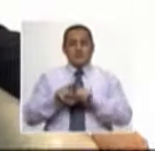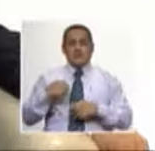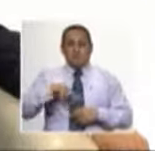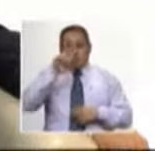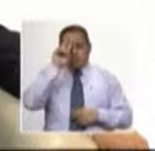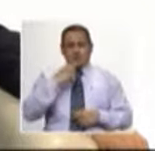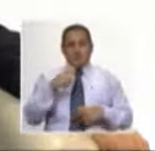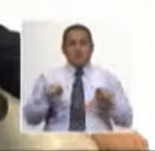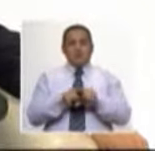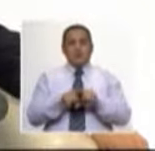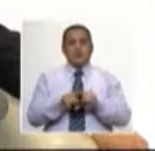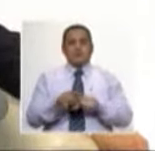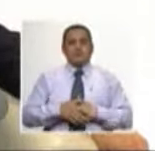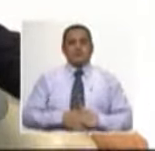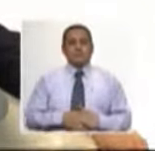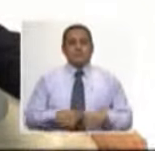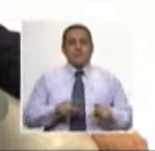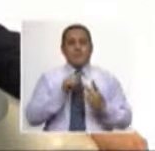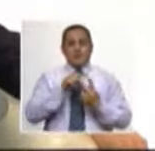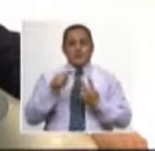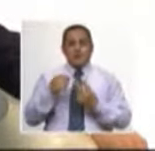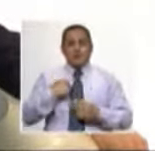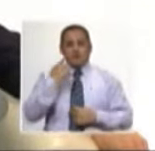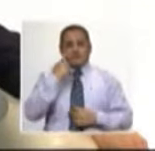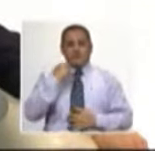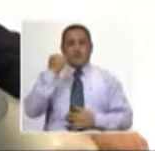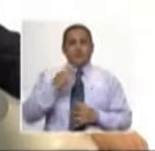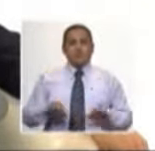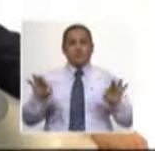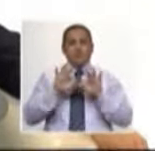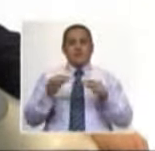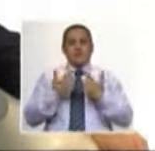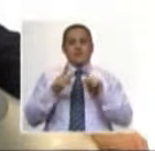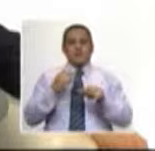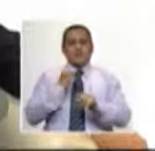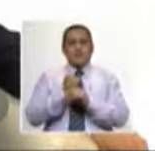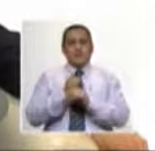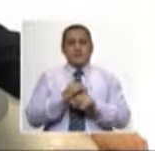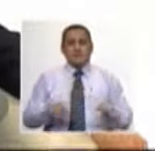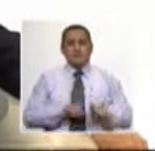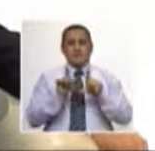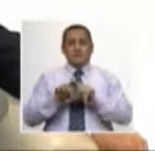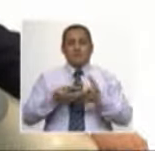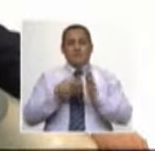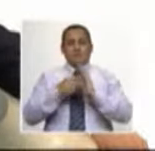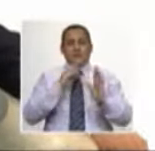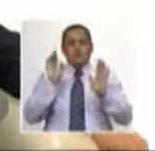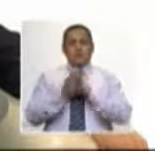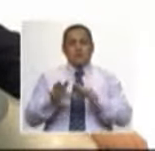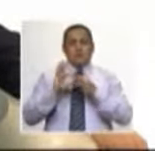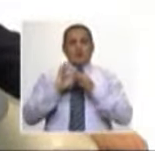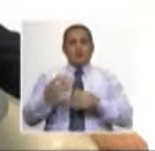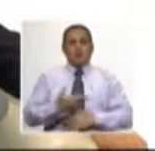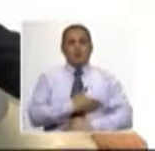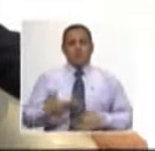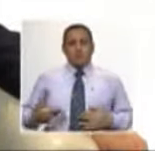muy similar. Ambas reconocen el derecho fundamental de libertad religiosa, y además, en lo que se refiere a la relación entre el